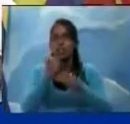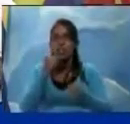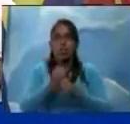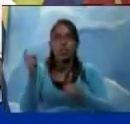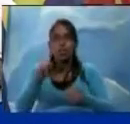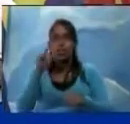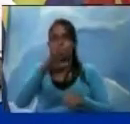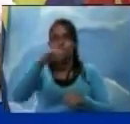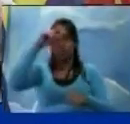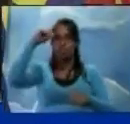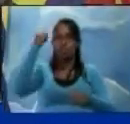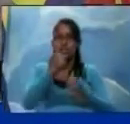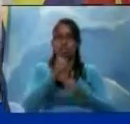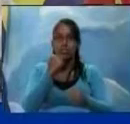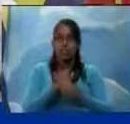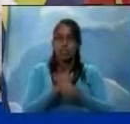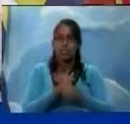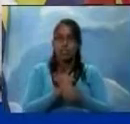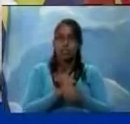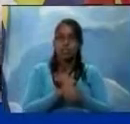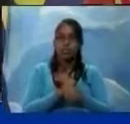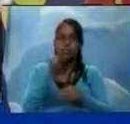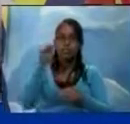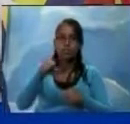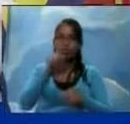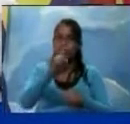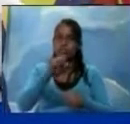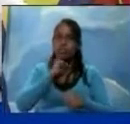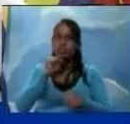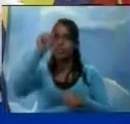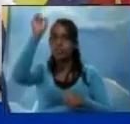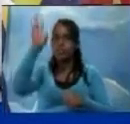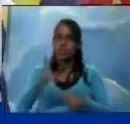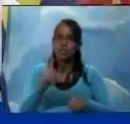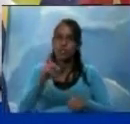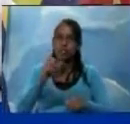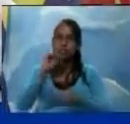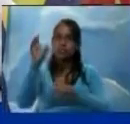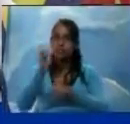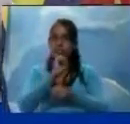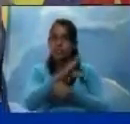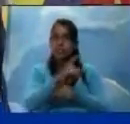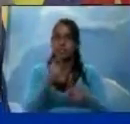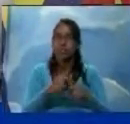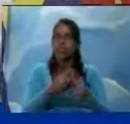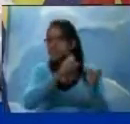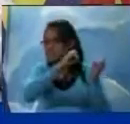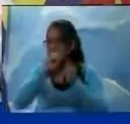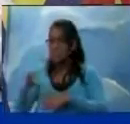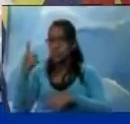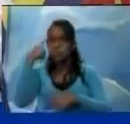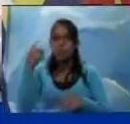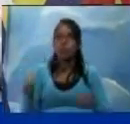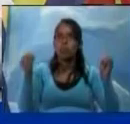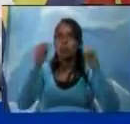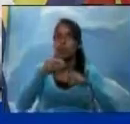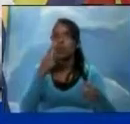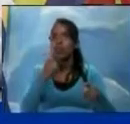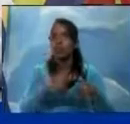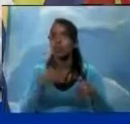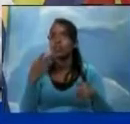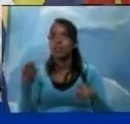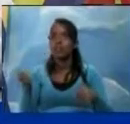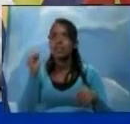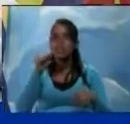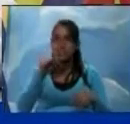estás trabajando? Si no eres pastor y si no te vas a multiplicar, quítate de allí para poner a otro que